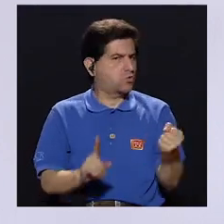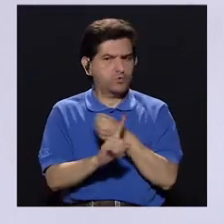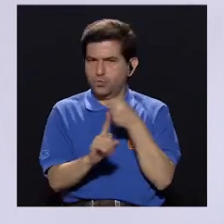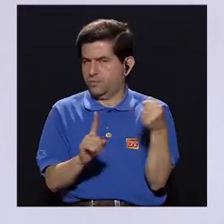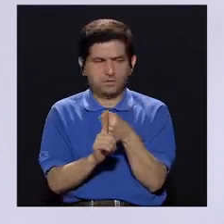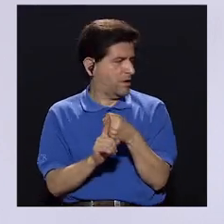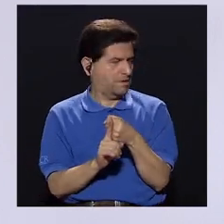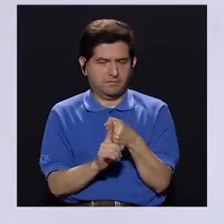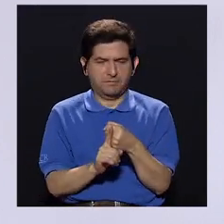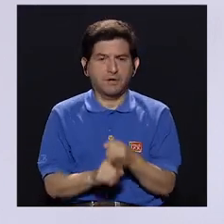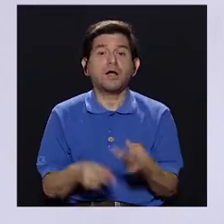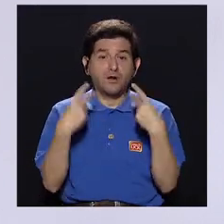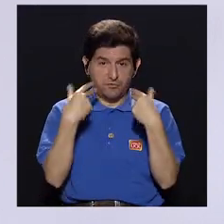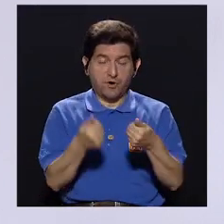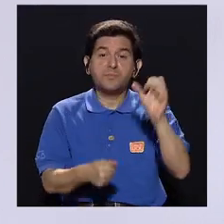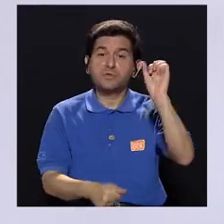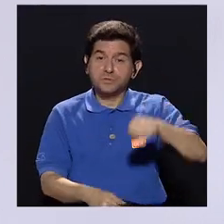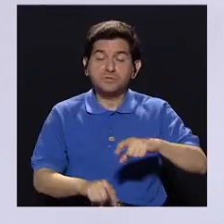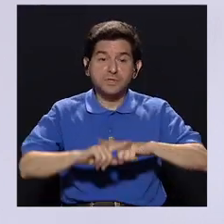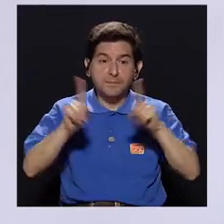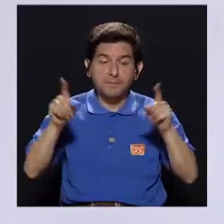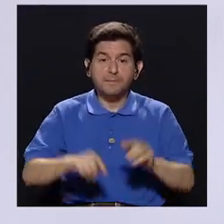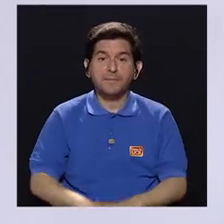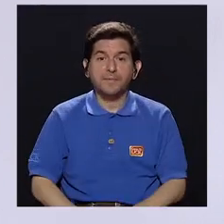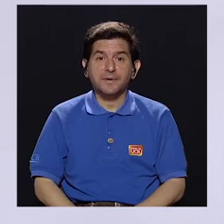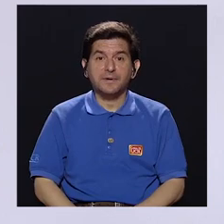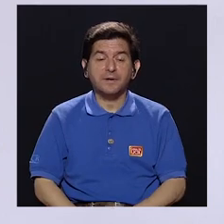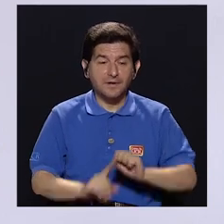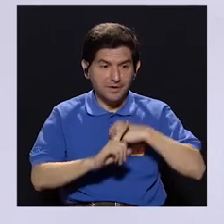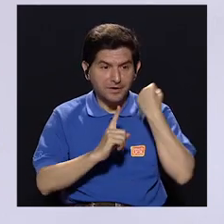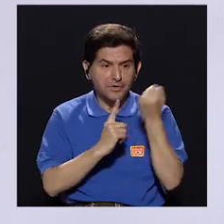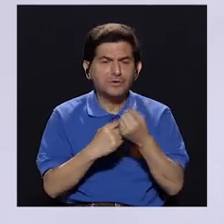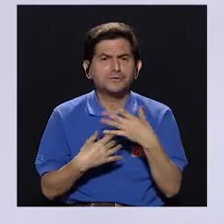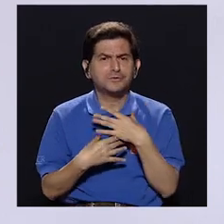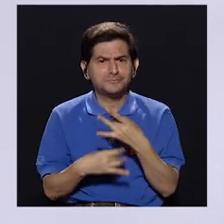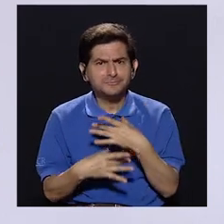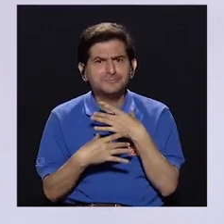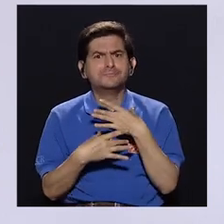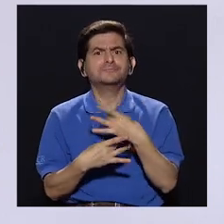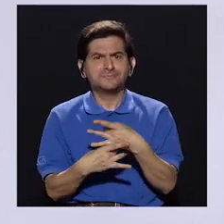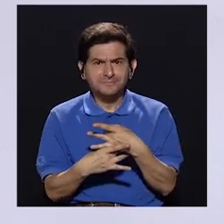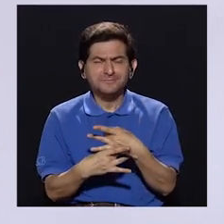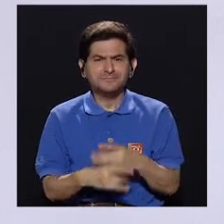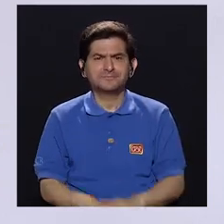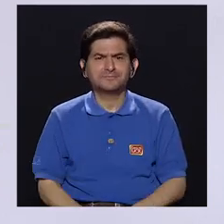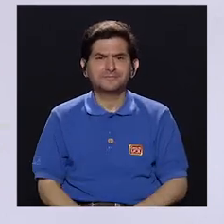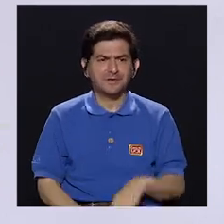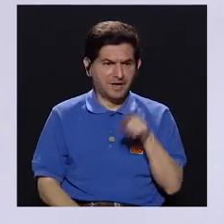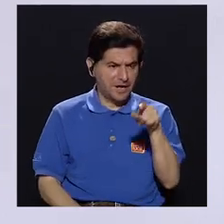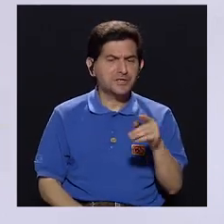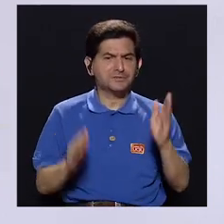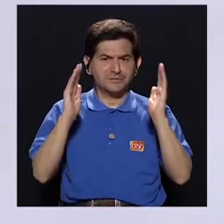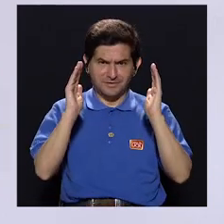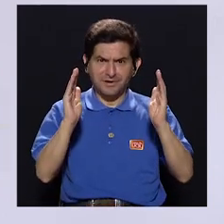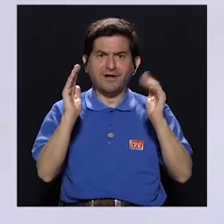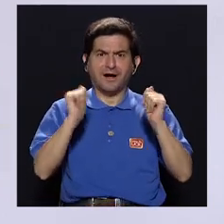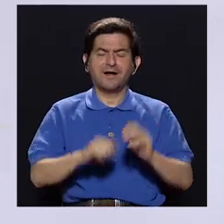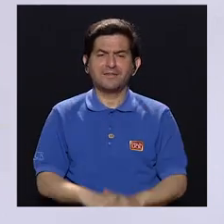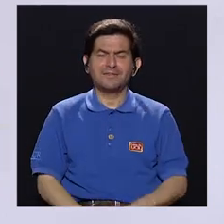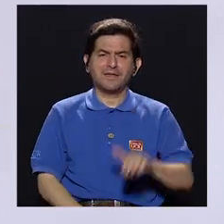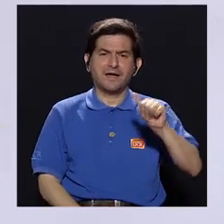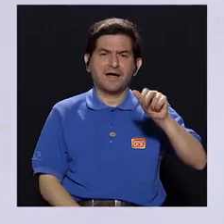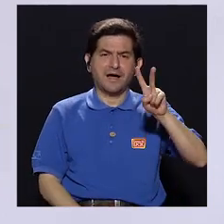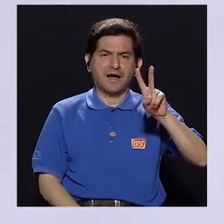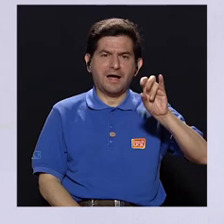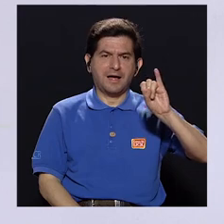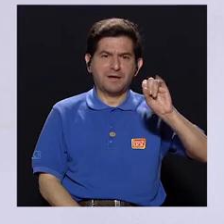conducta agresiva lo que se ve sí es algo muy rápido pero sí es bastante bastante curioso porque es una una bja bastante grande